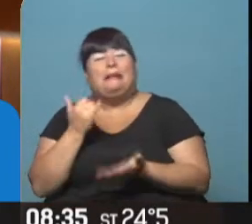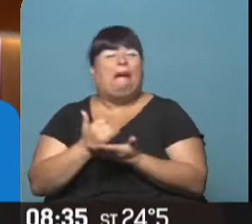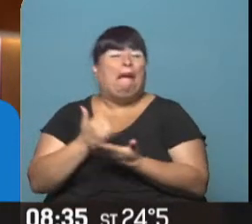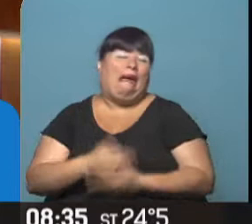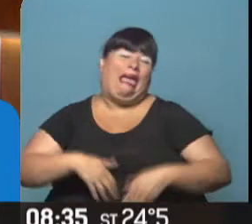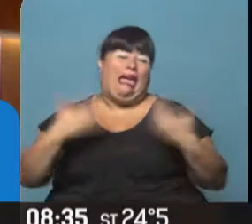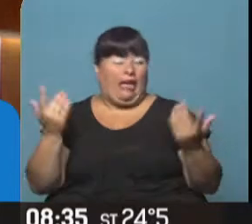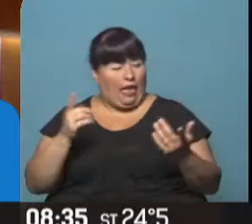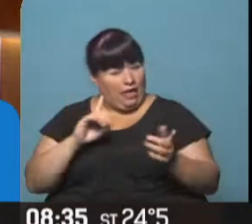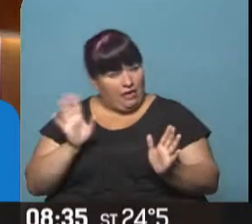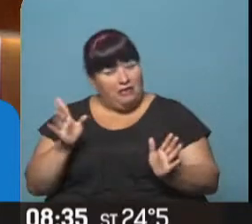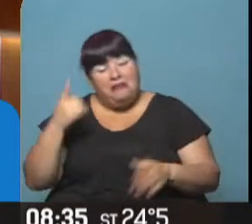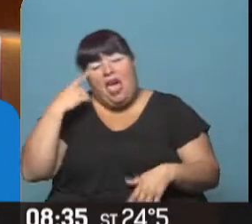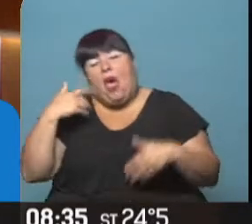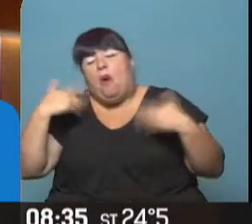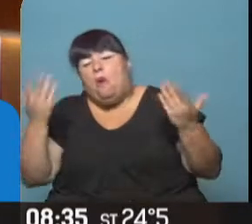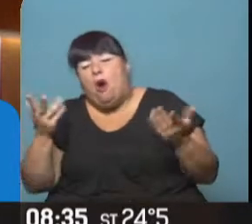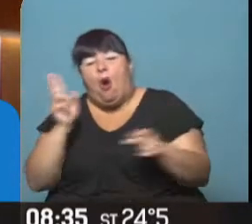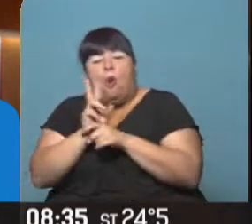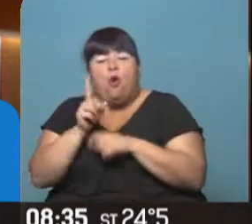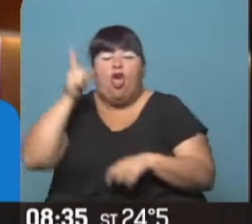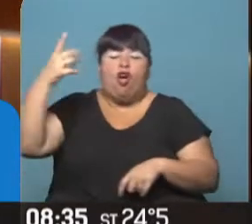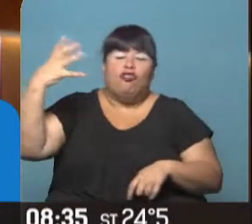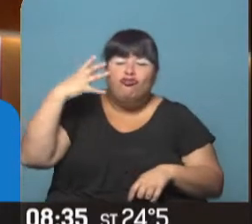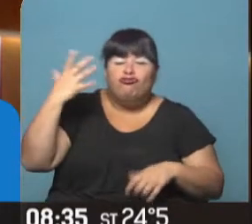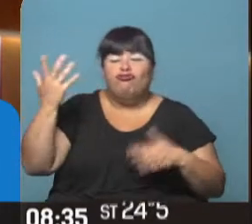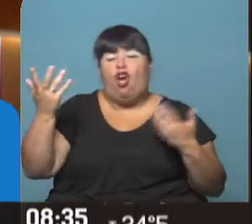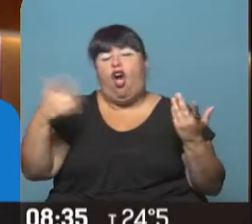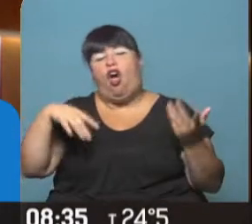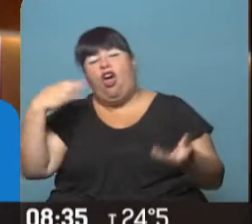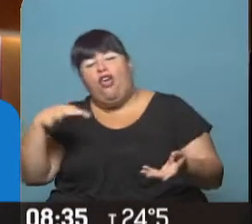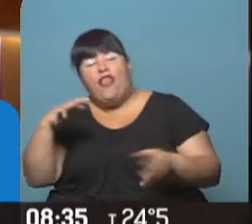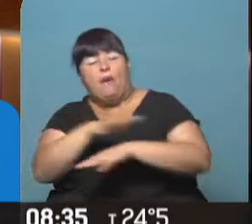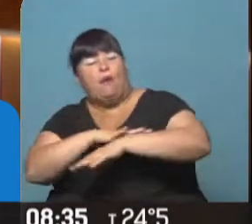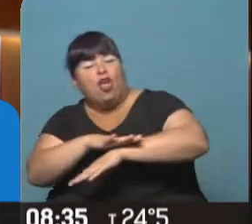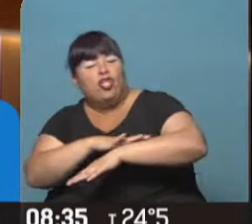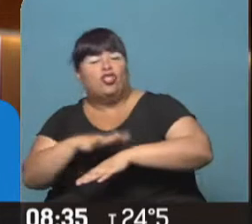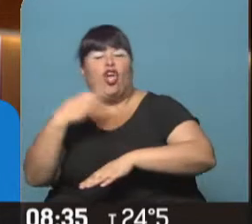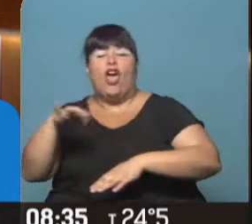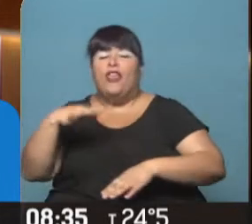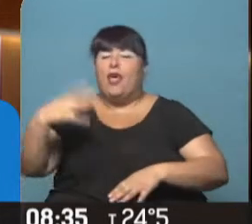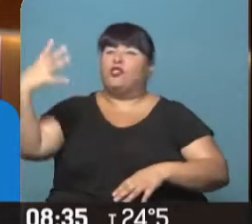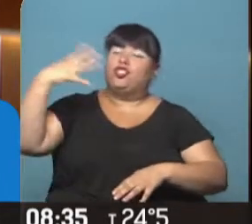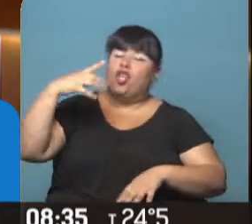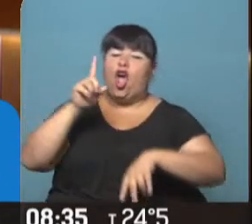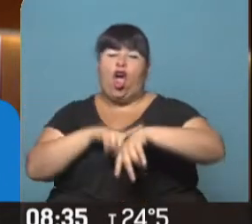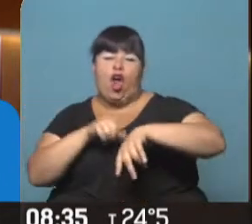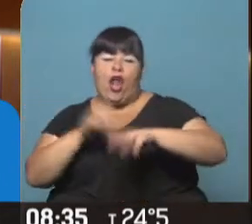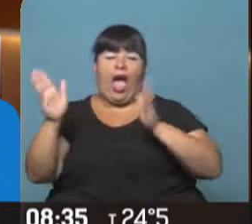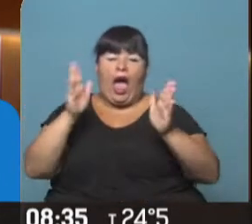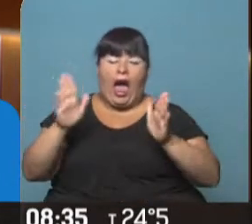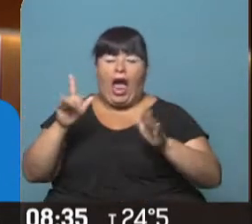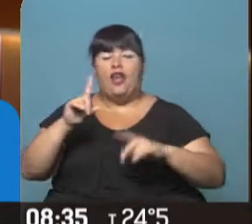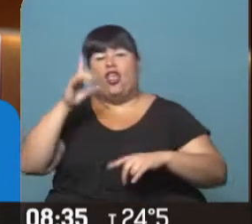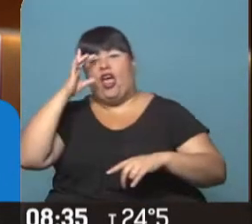¿no? Uno dice, bueno, hay que protegerse del sol, hay que ponerse protector, hay que tomar sol en horas que no sean